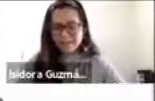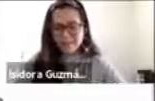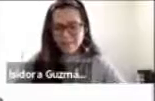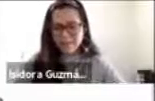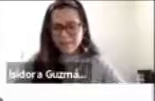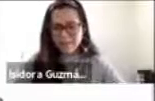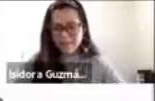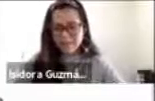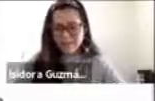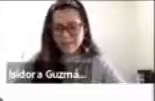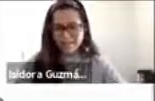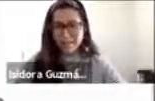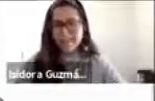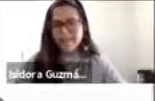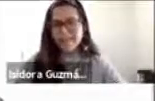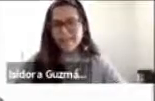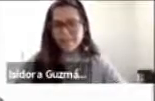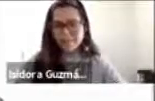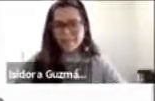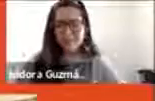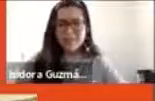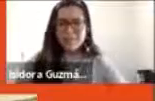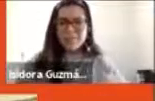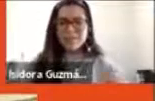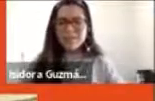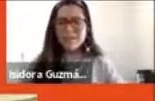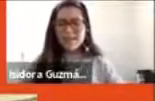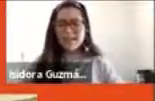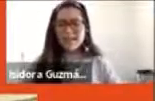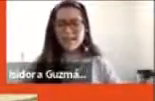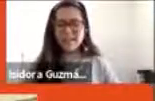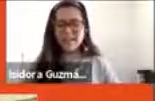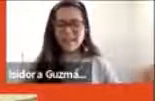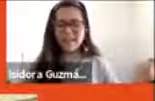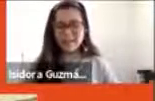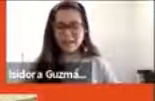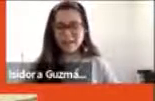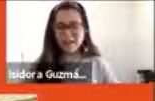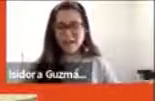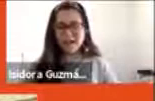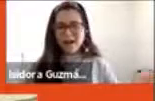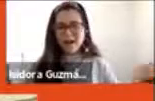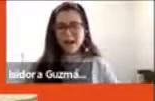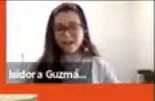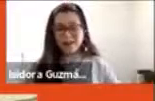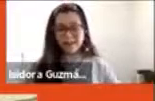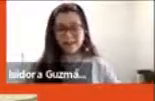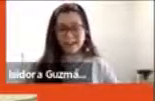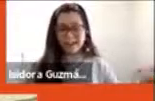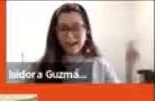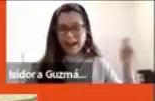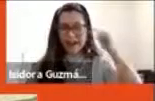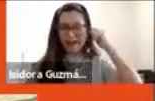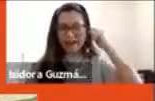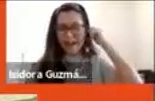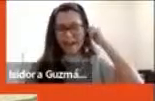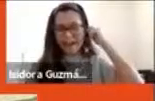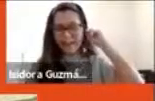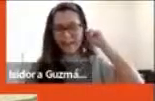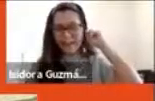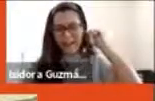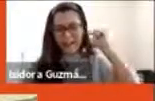isidora y esta es mi charla de ingreso en esta área de todos primero les quiero dar la bienvenida a la diversidad a